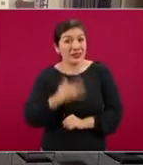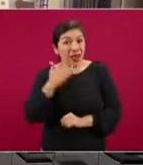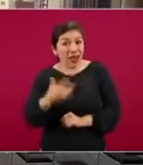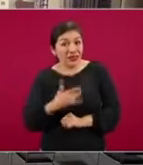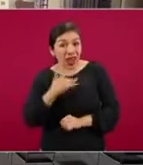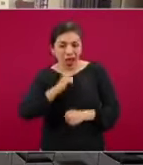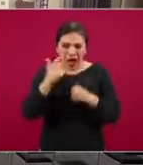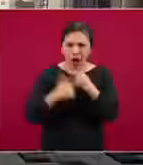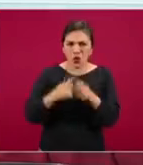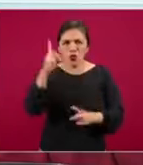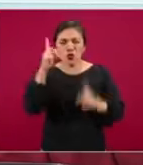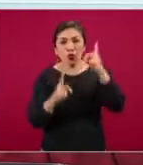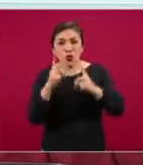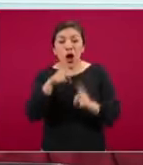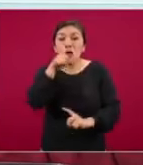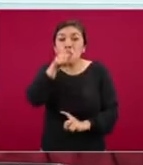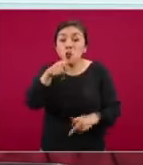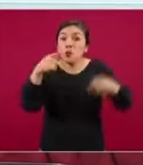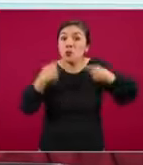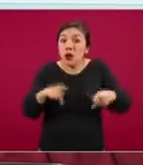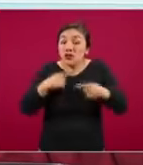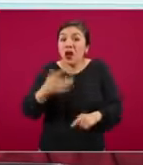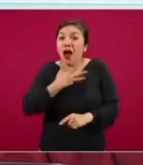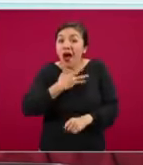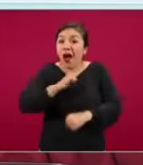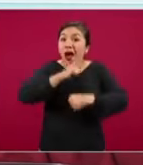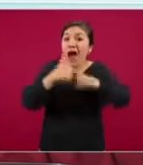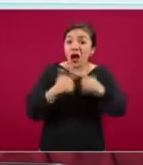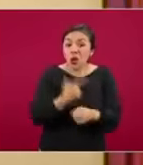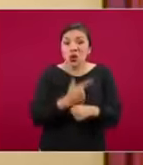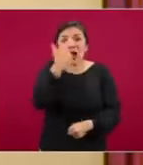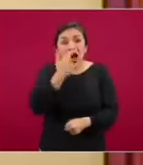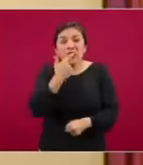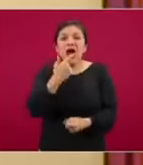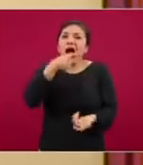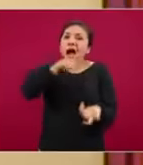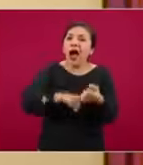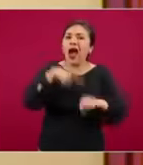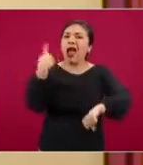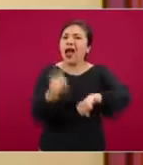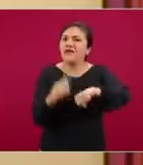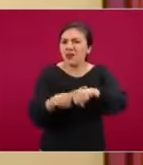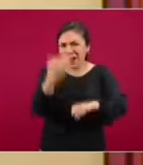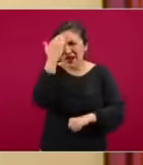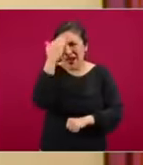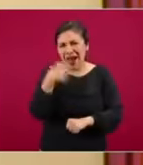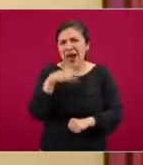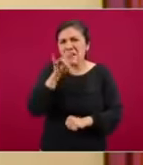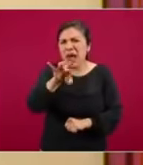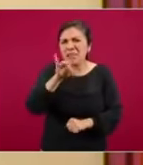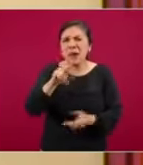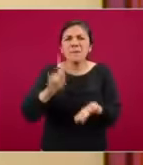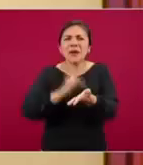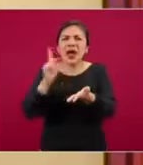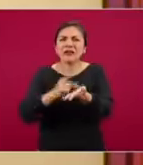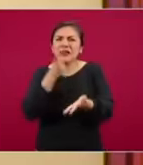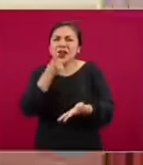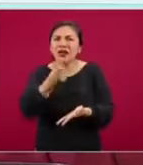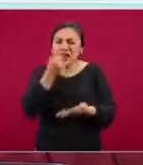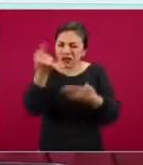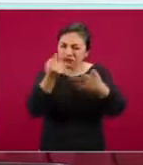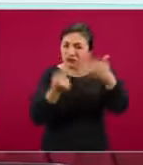y soy una persona con factores de riesgo, con comorbilidades de las que ya se han mencionado